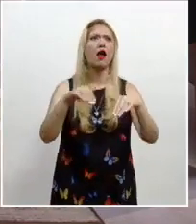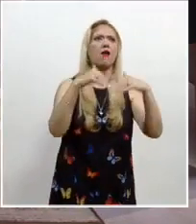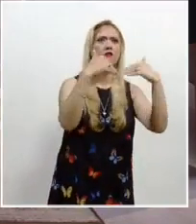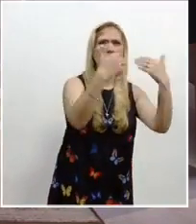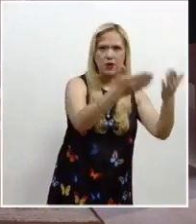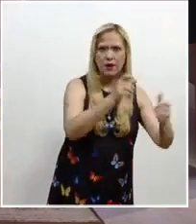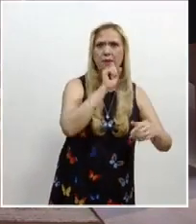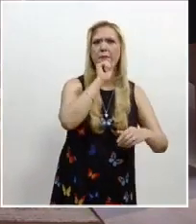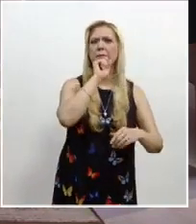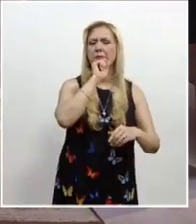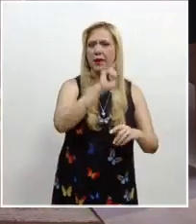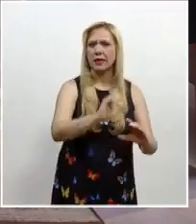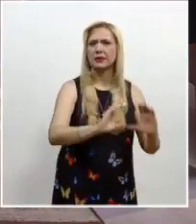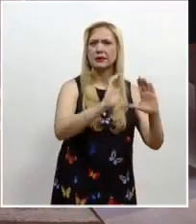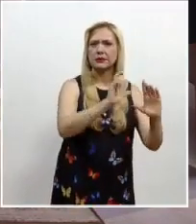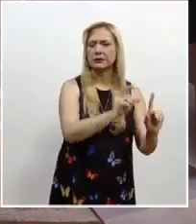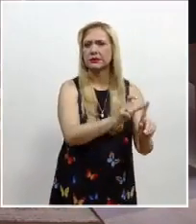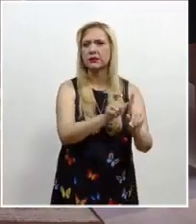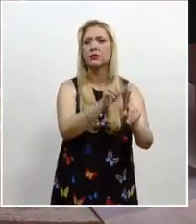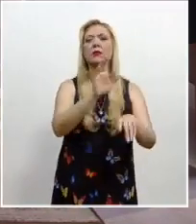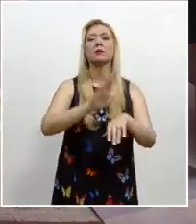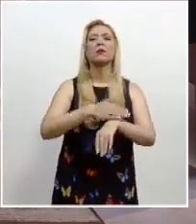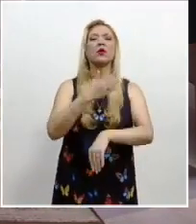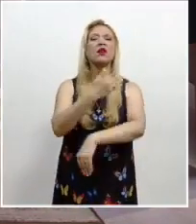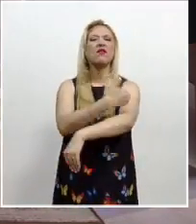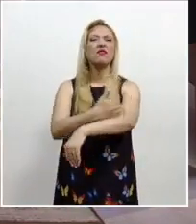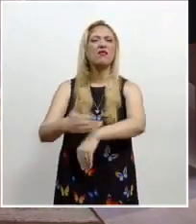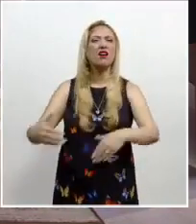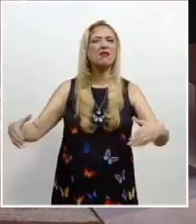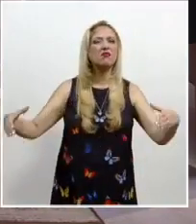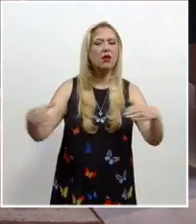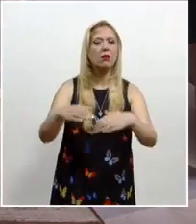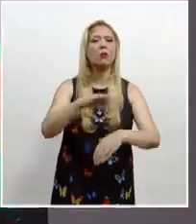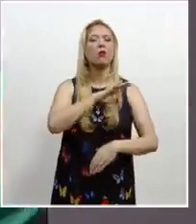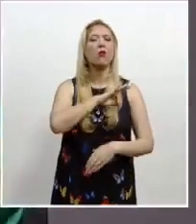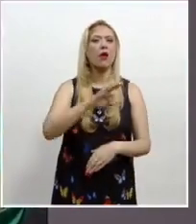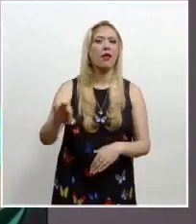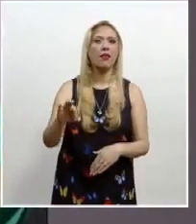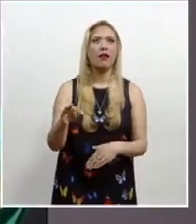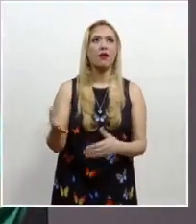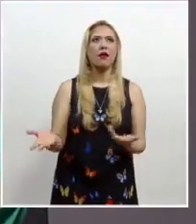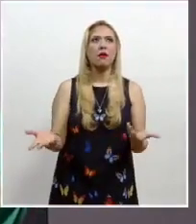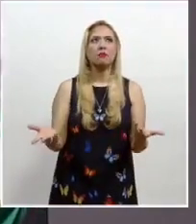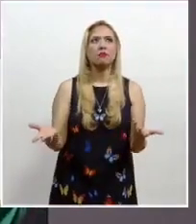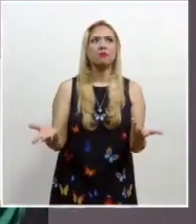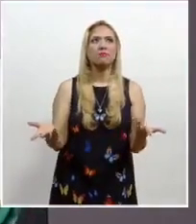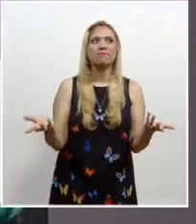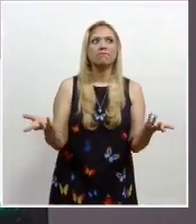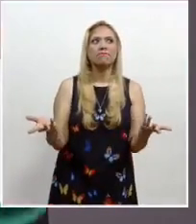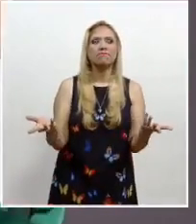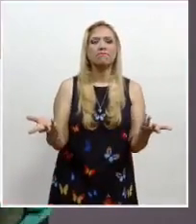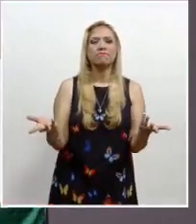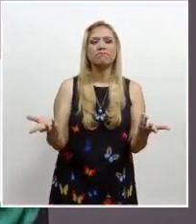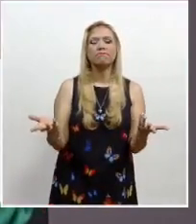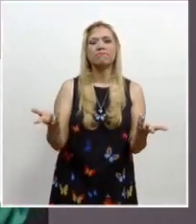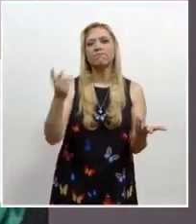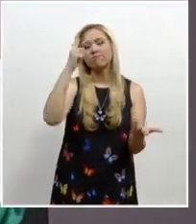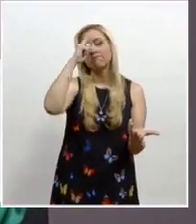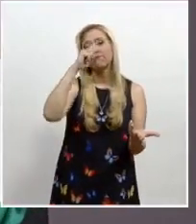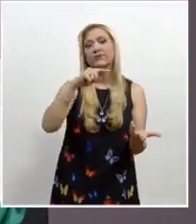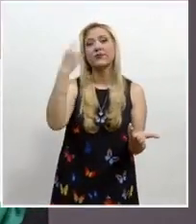que todas las personas integrantes de las familias puedan acceder a poder tener a la